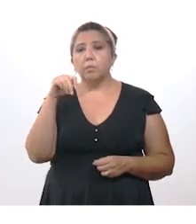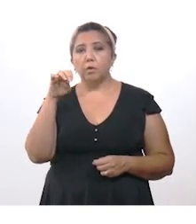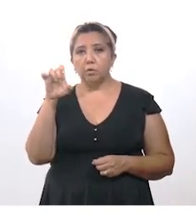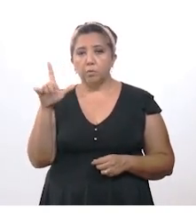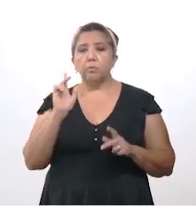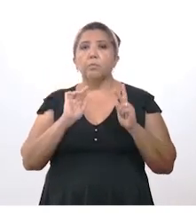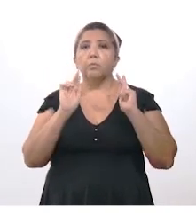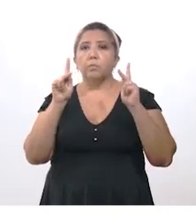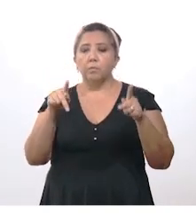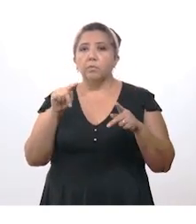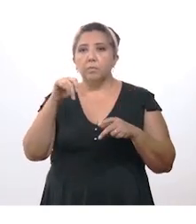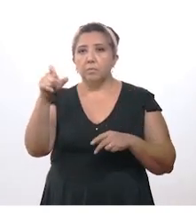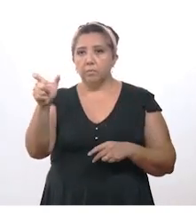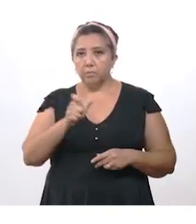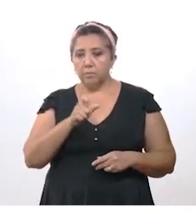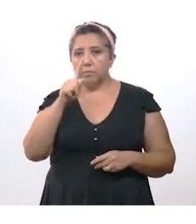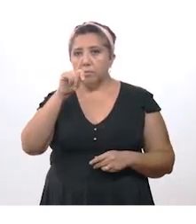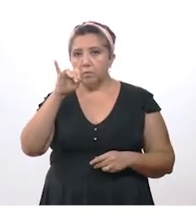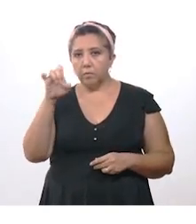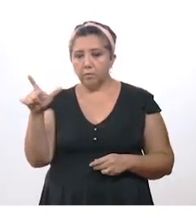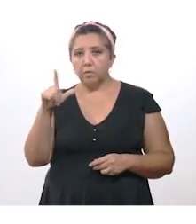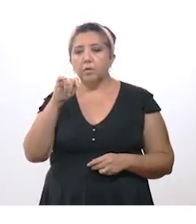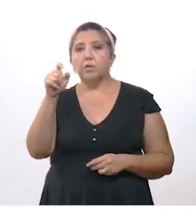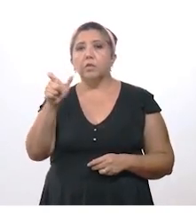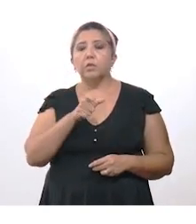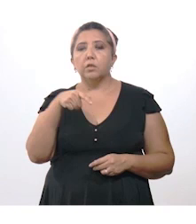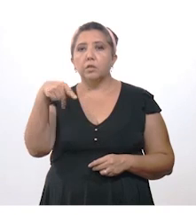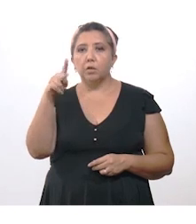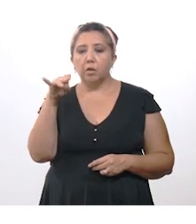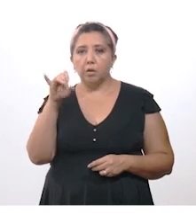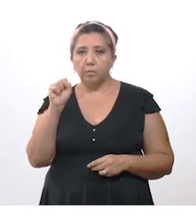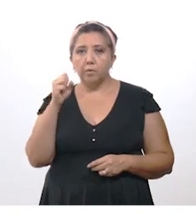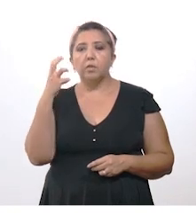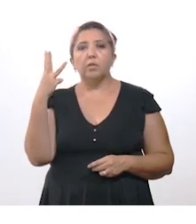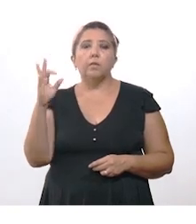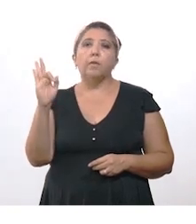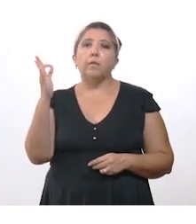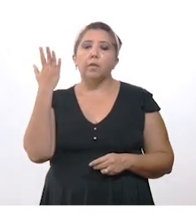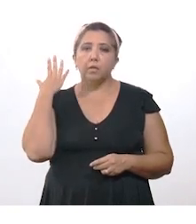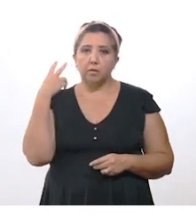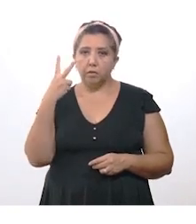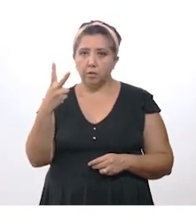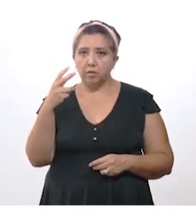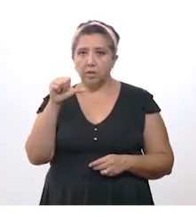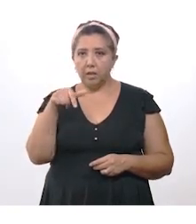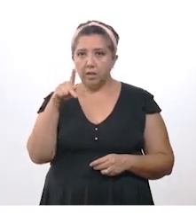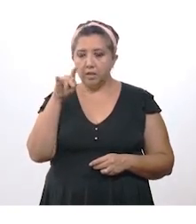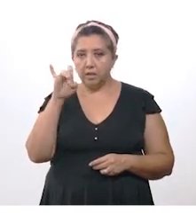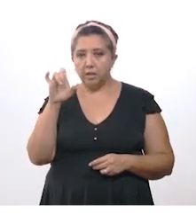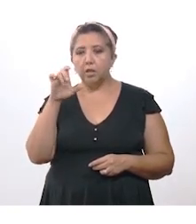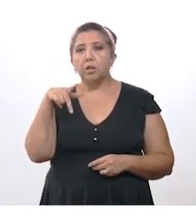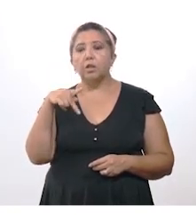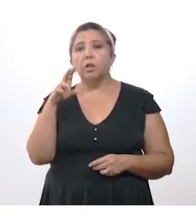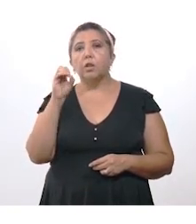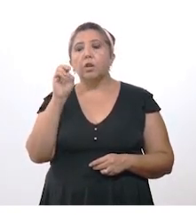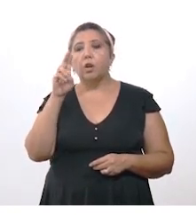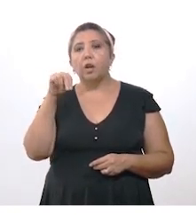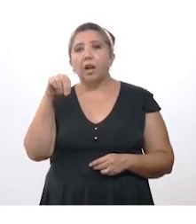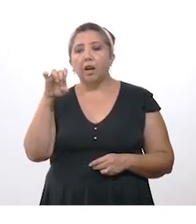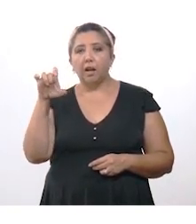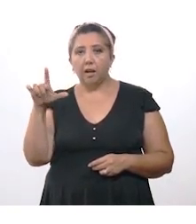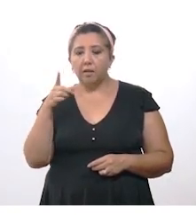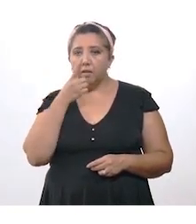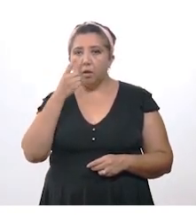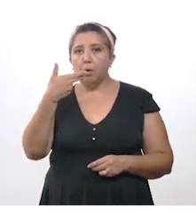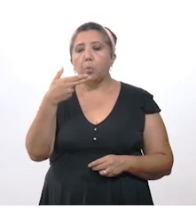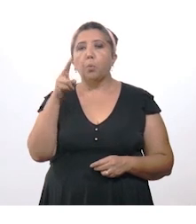Motul, Progreso, Tecash, Ticul y Tixcocop y 3 foráneos, 2 en Aquil, Concal, Silam